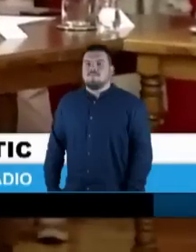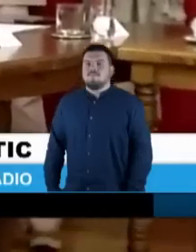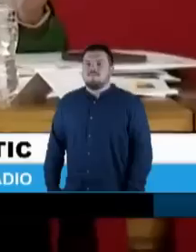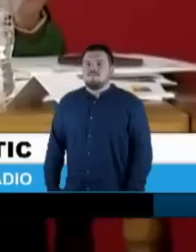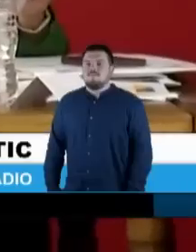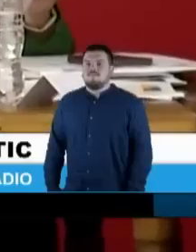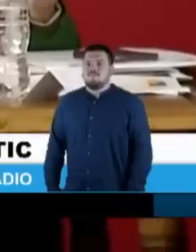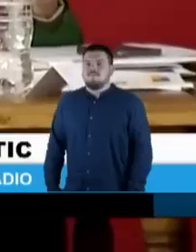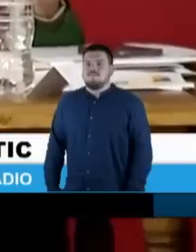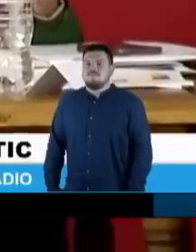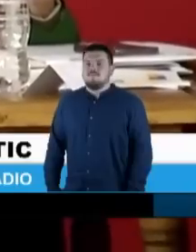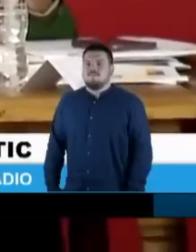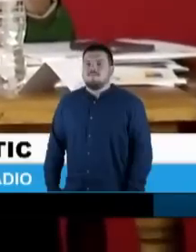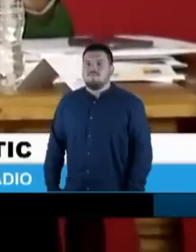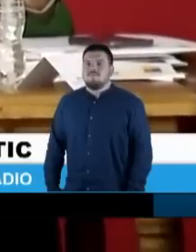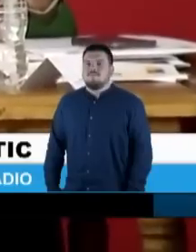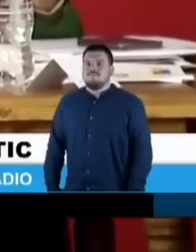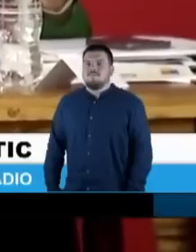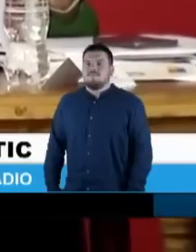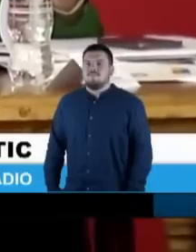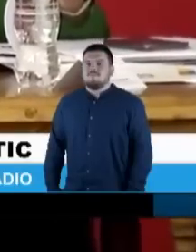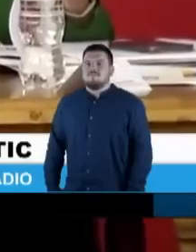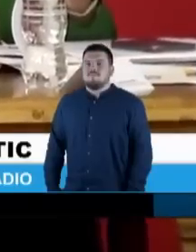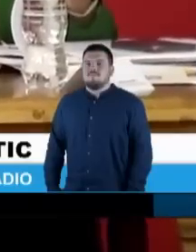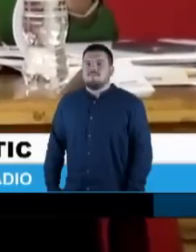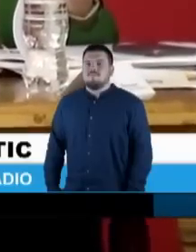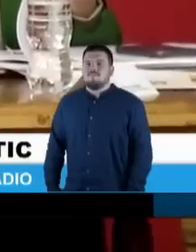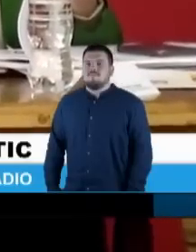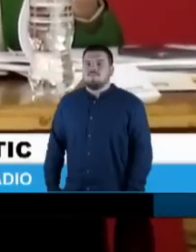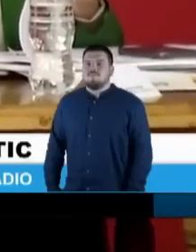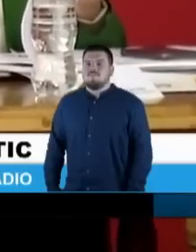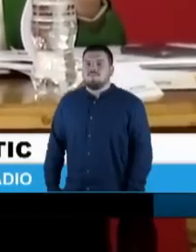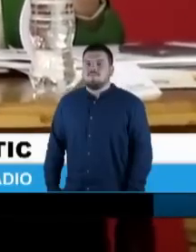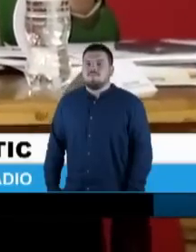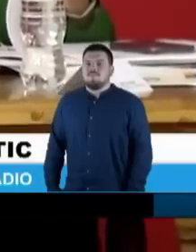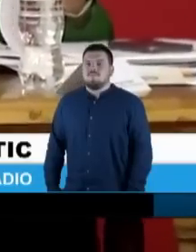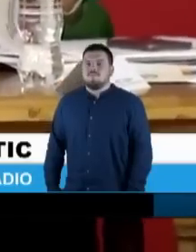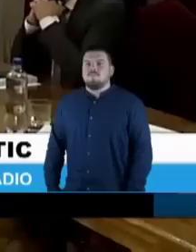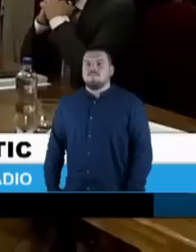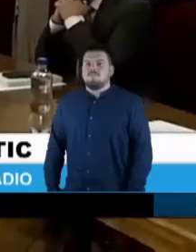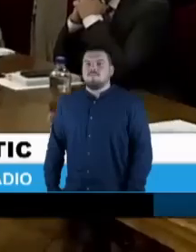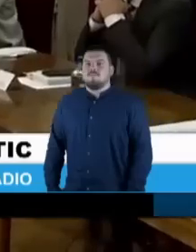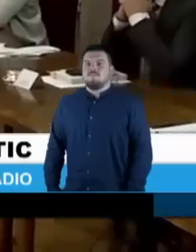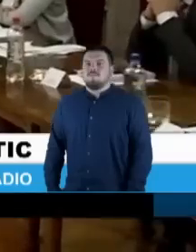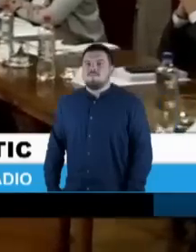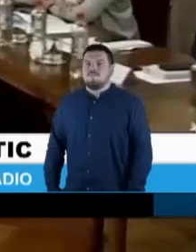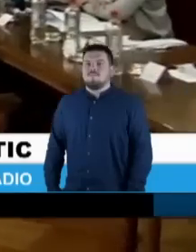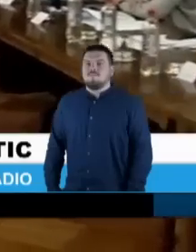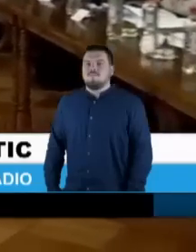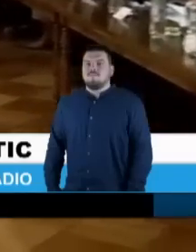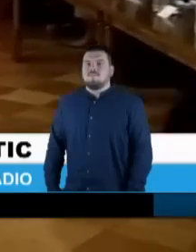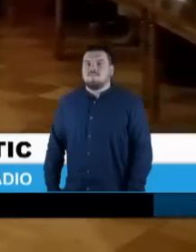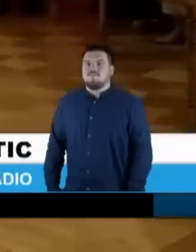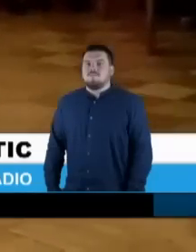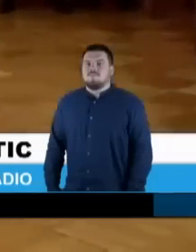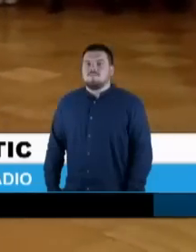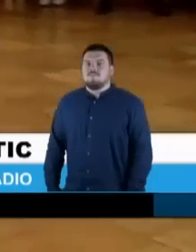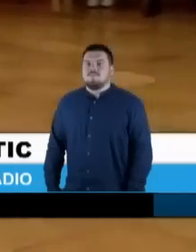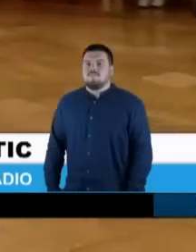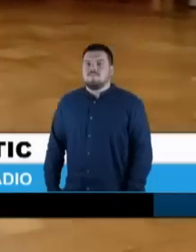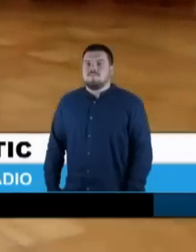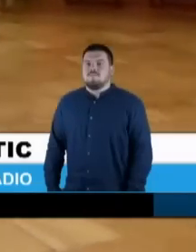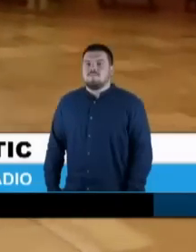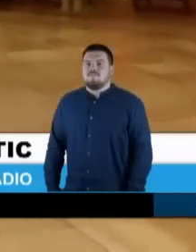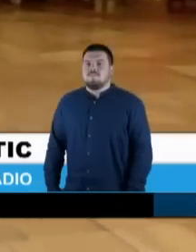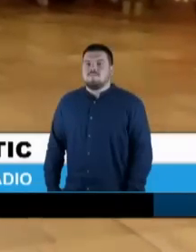ello, porque sabemos bien que hay dos almas al interior del bloque de gobierno. No se ha tenido un buen desempeño, dicen algunos, por parte